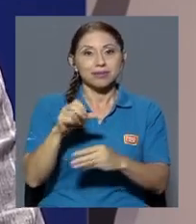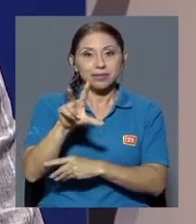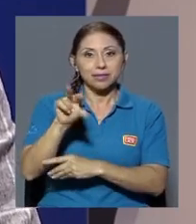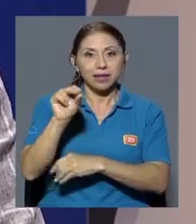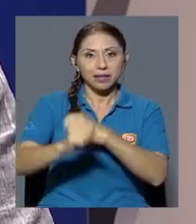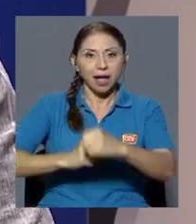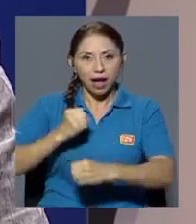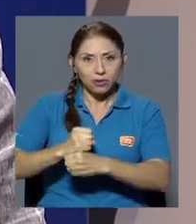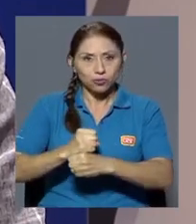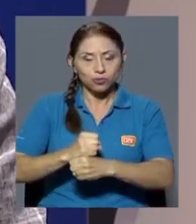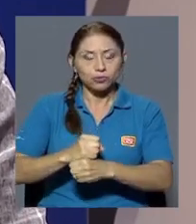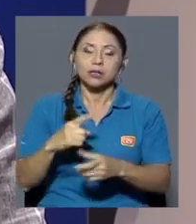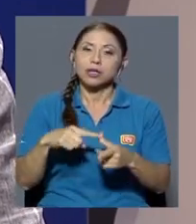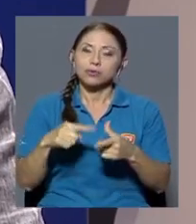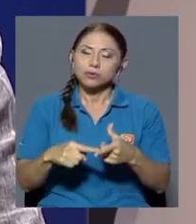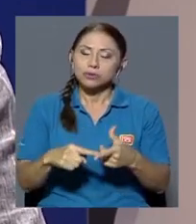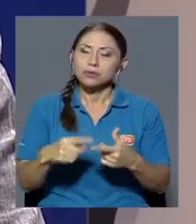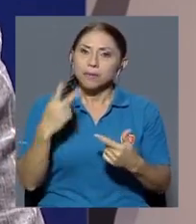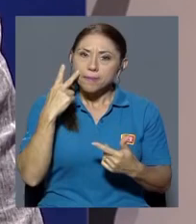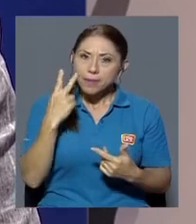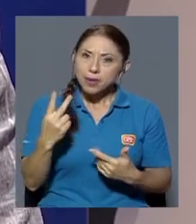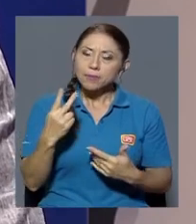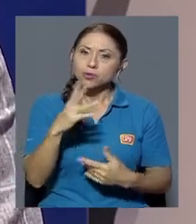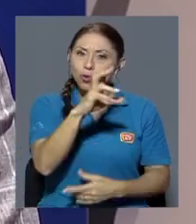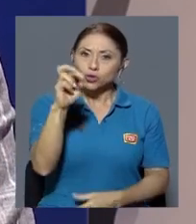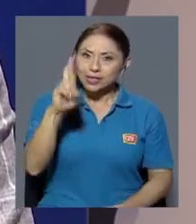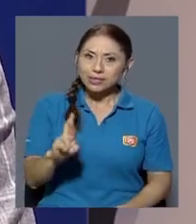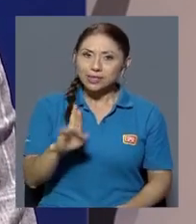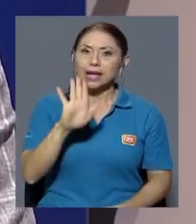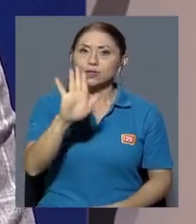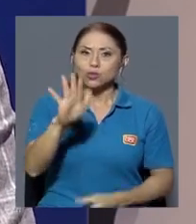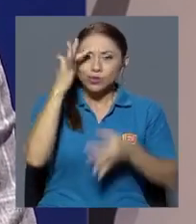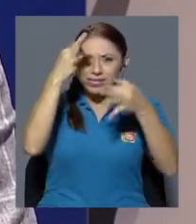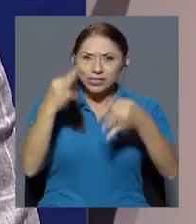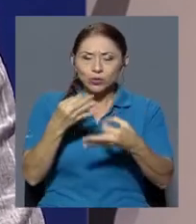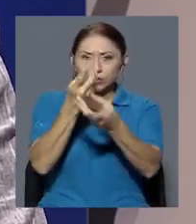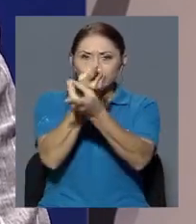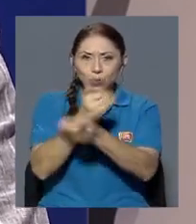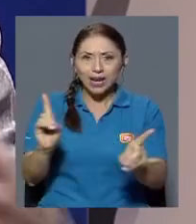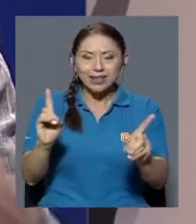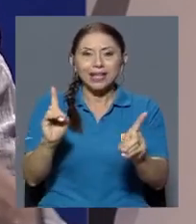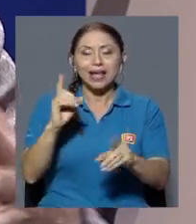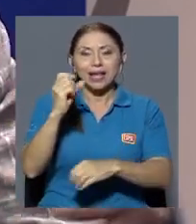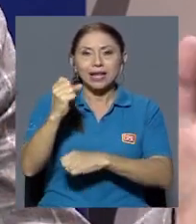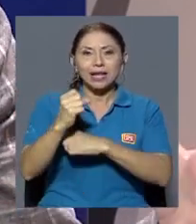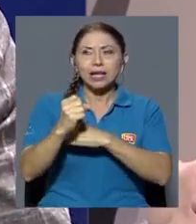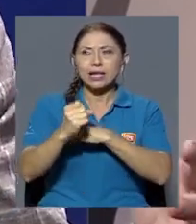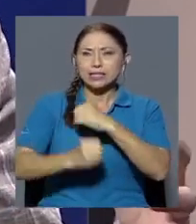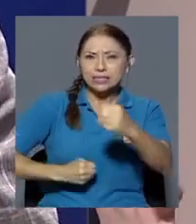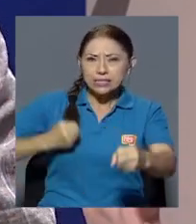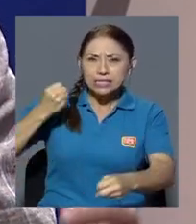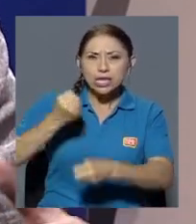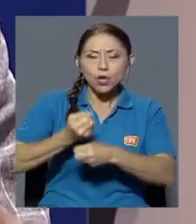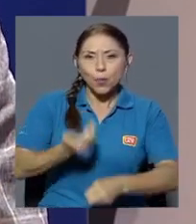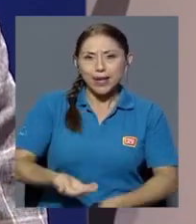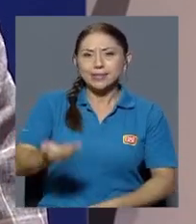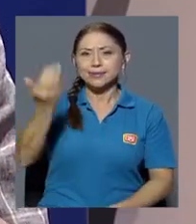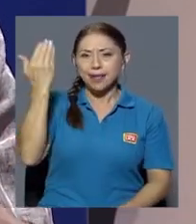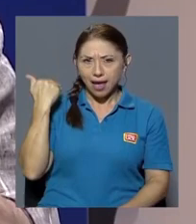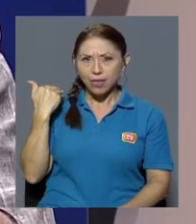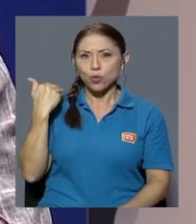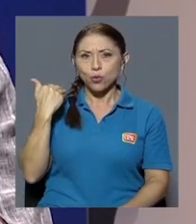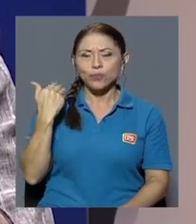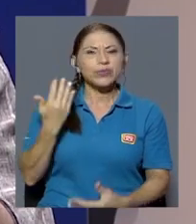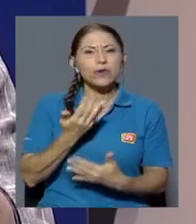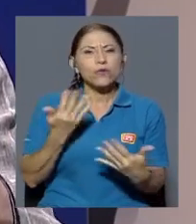una costa rica su decisión democrática en los años en el siglo pasado fue